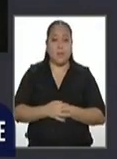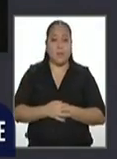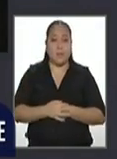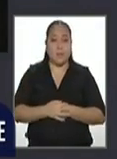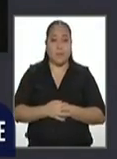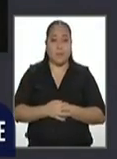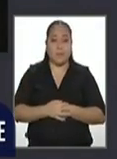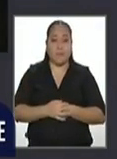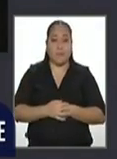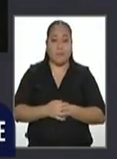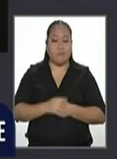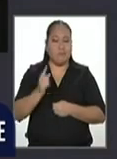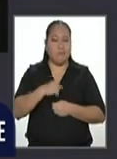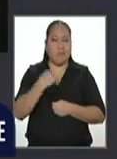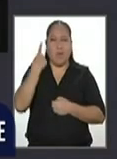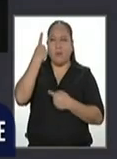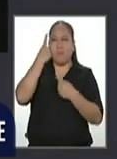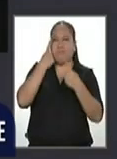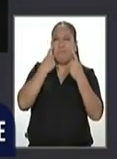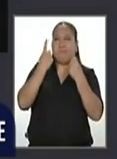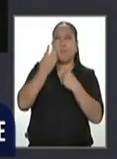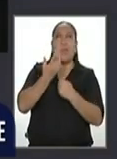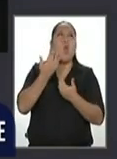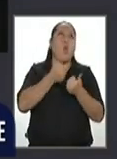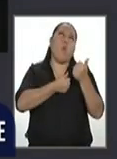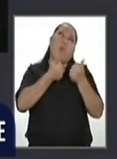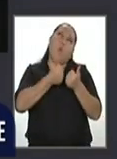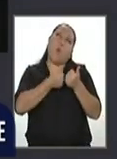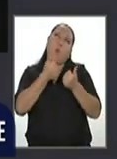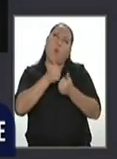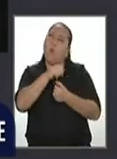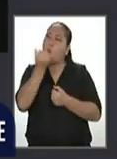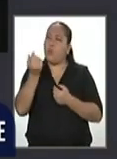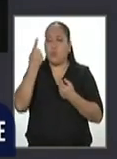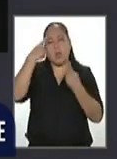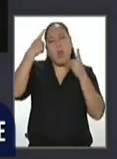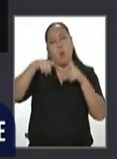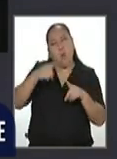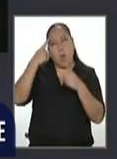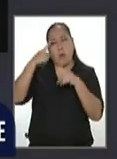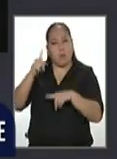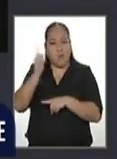de estar preguntándonos qué más acuerdos tenemos que tener, hay que